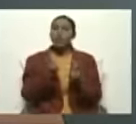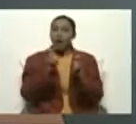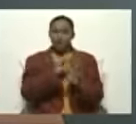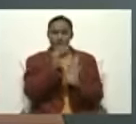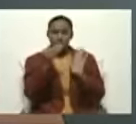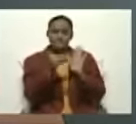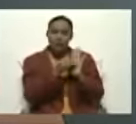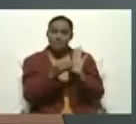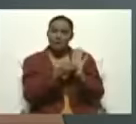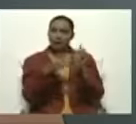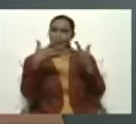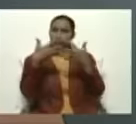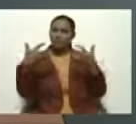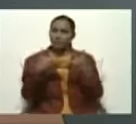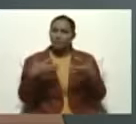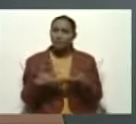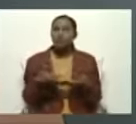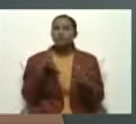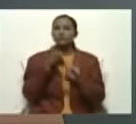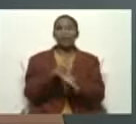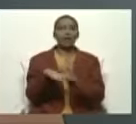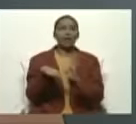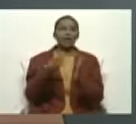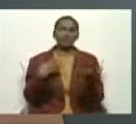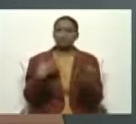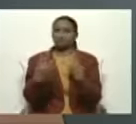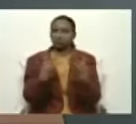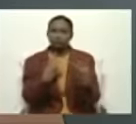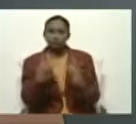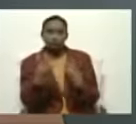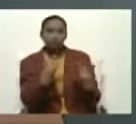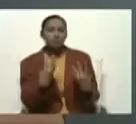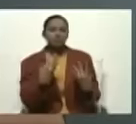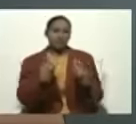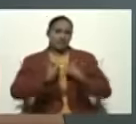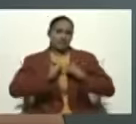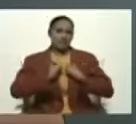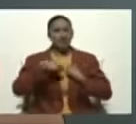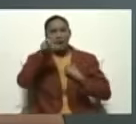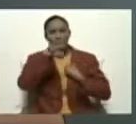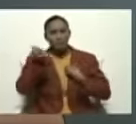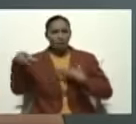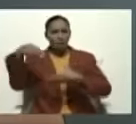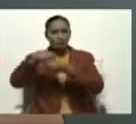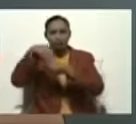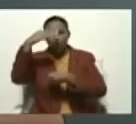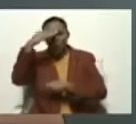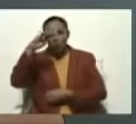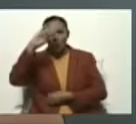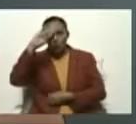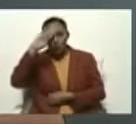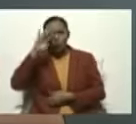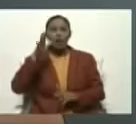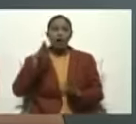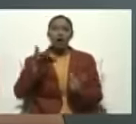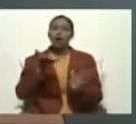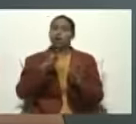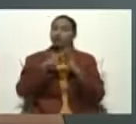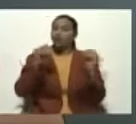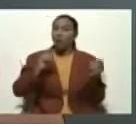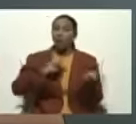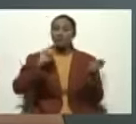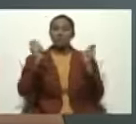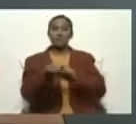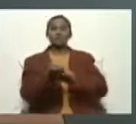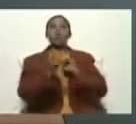a partir de la dinámica de vida que tiene nuestro país insertada, por supuesto, en toda la transformación mundial,